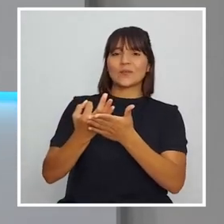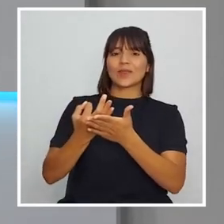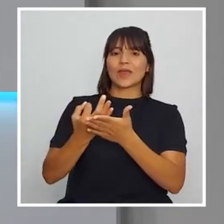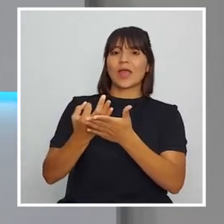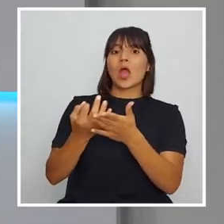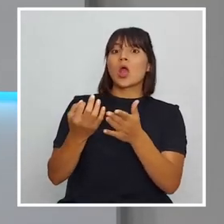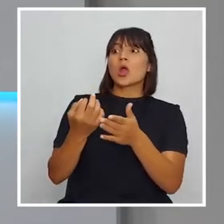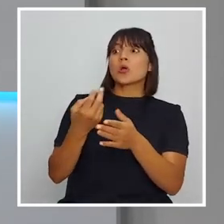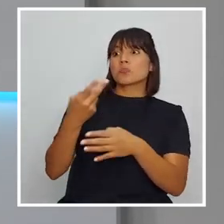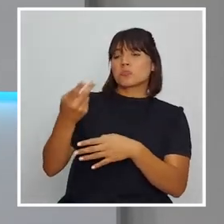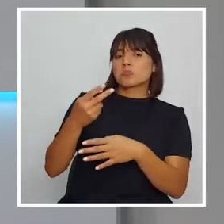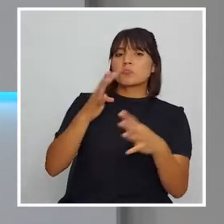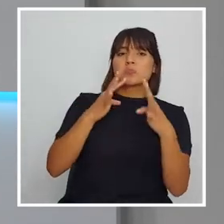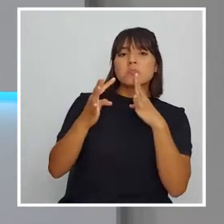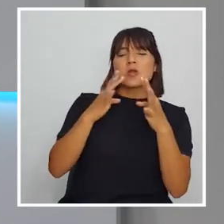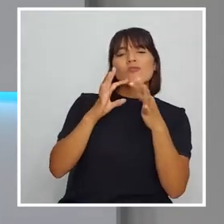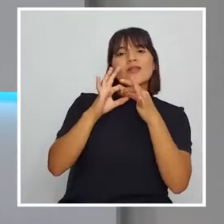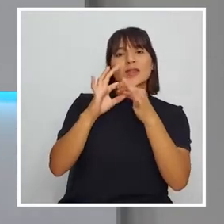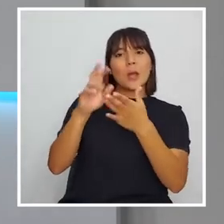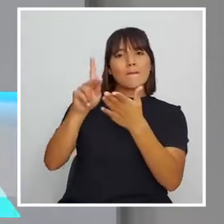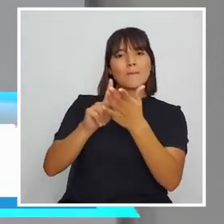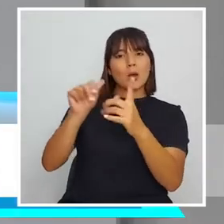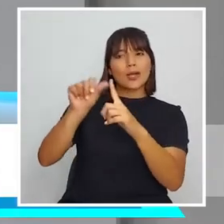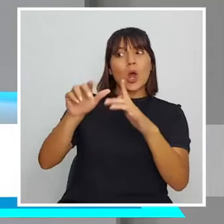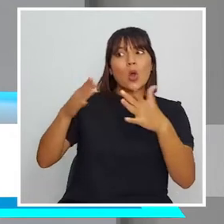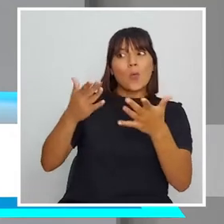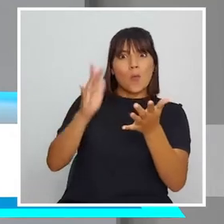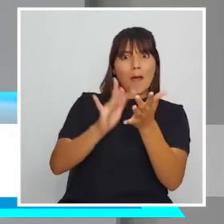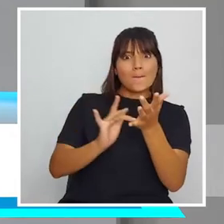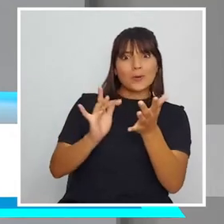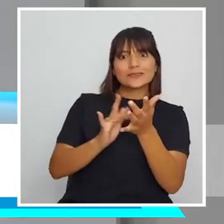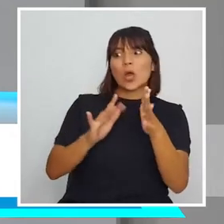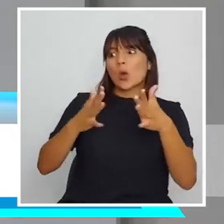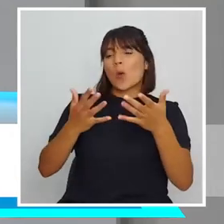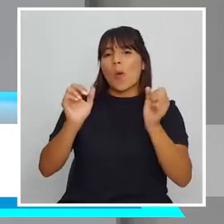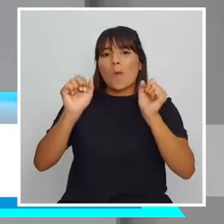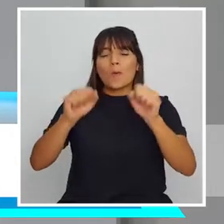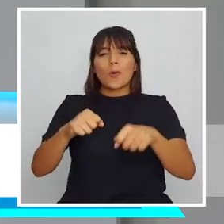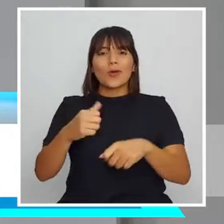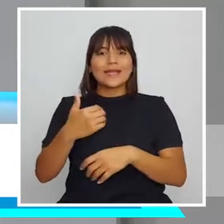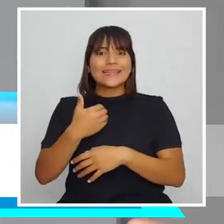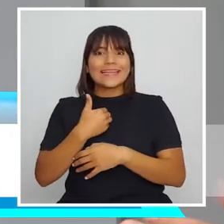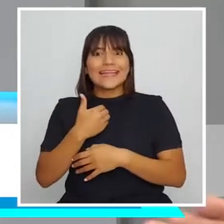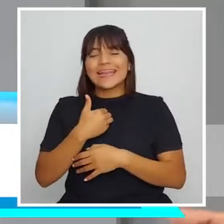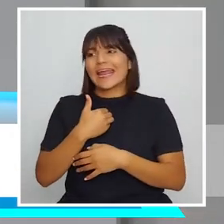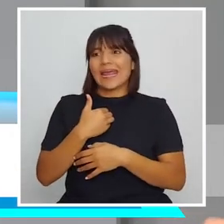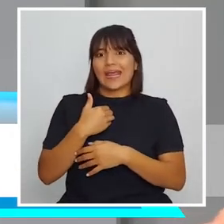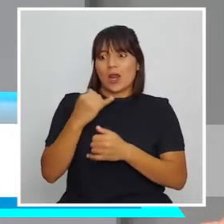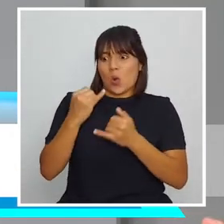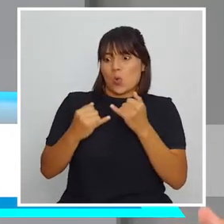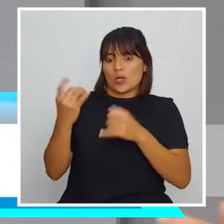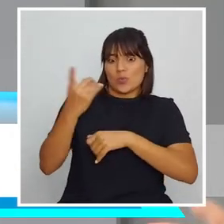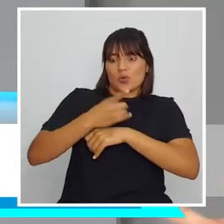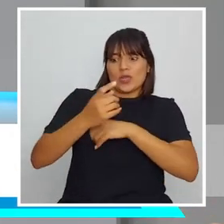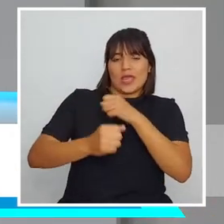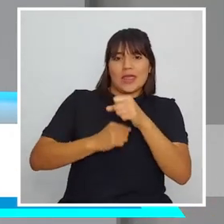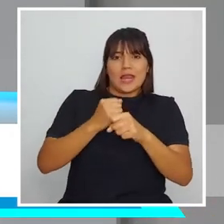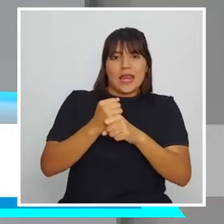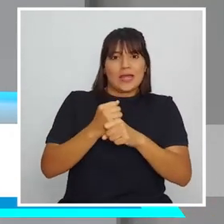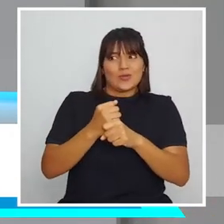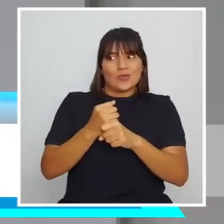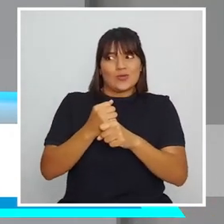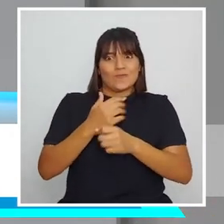quien hemos estado conversando sobre el aguinaldo, cómo estirarlo, cómo poder tener esos últimos días del año de la mejor manera